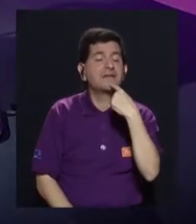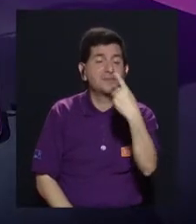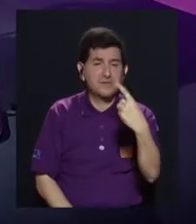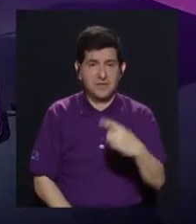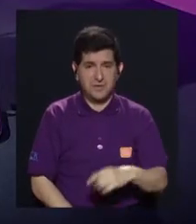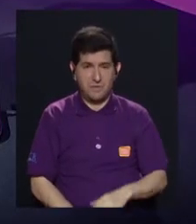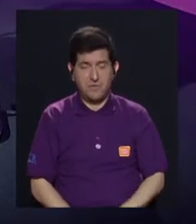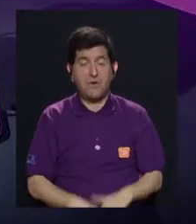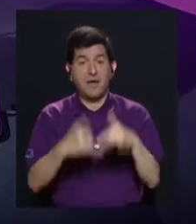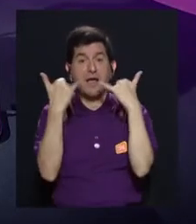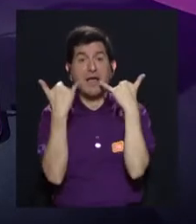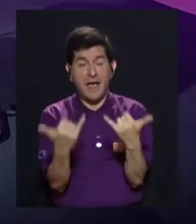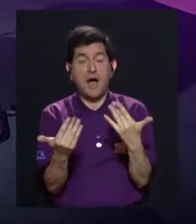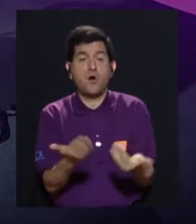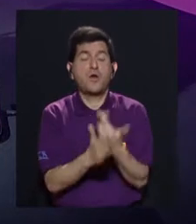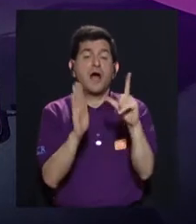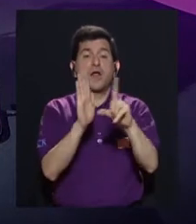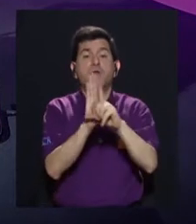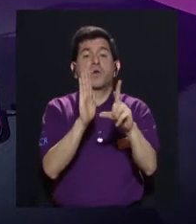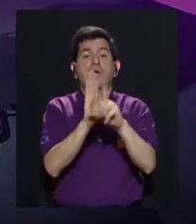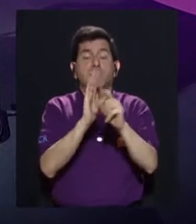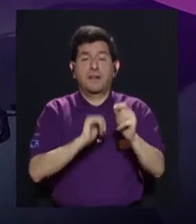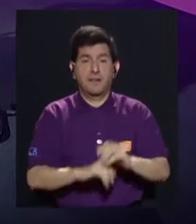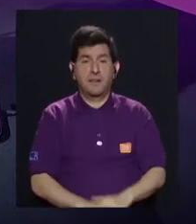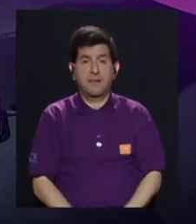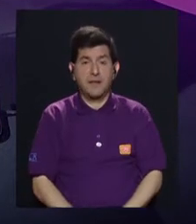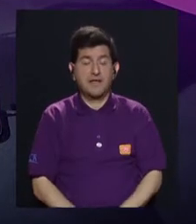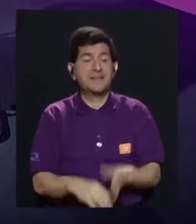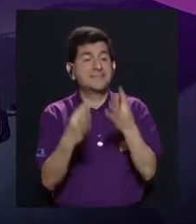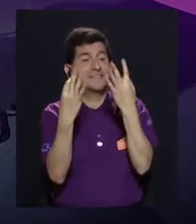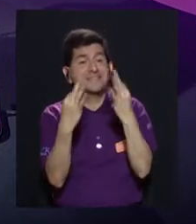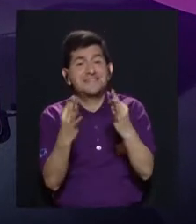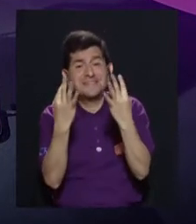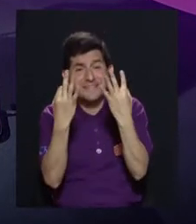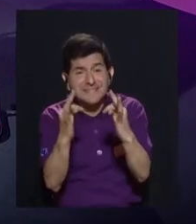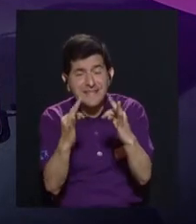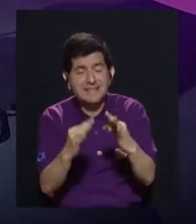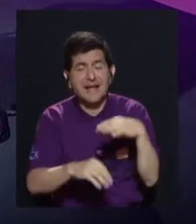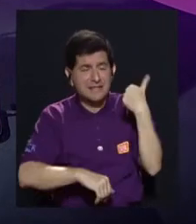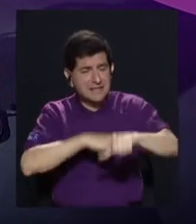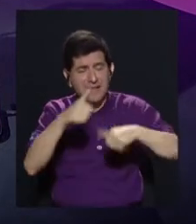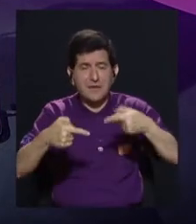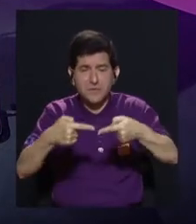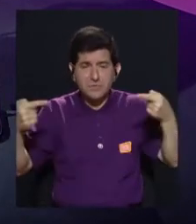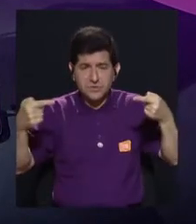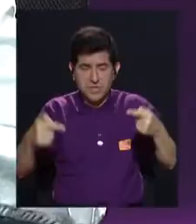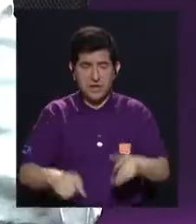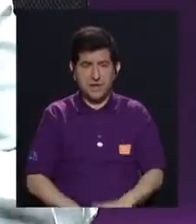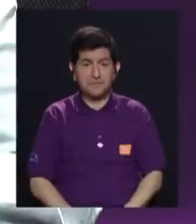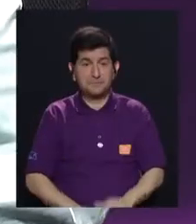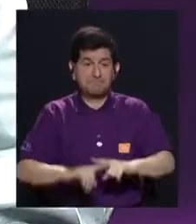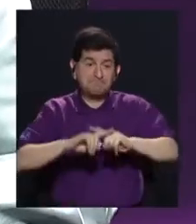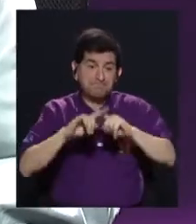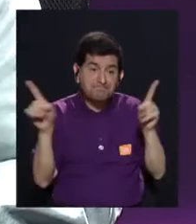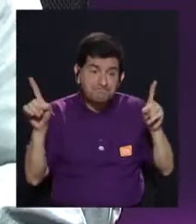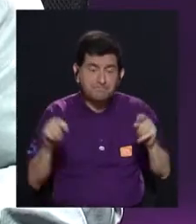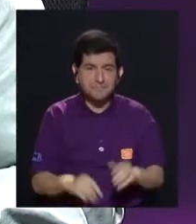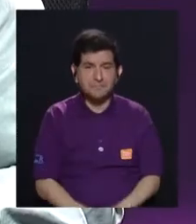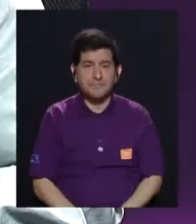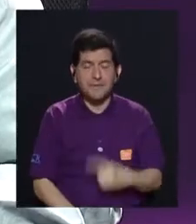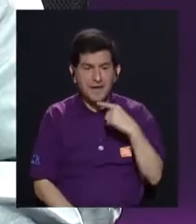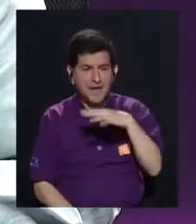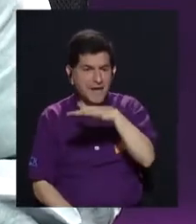infantil que ahora con la nueva legislación se intenta combatir pero que es a esa